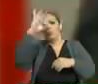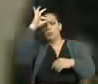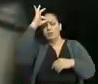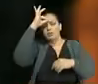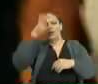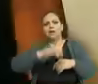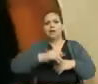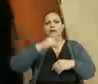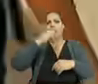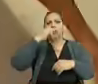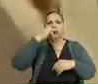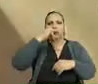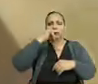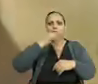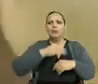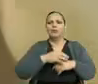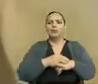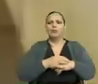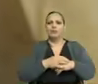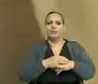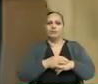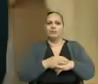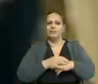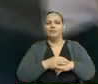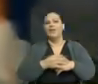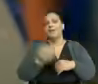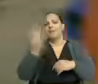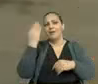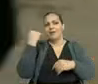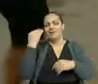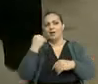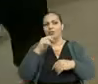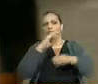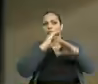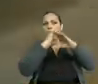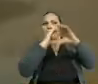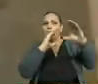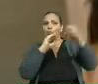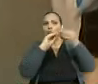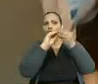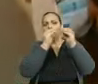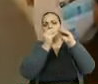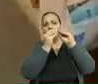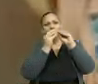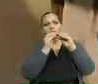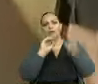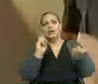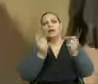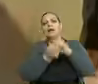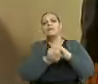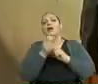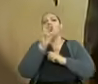de buses han cambiado por el nombre de ruta. Esta valla que está aquí de fierro, de aluminio, por favor. Martín, mírala.